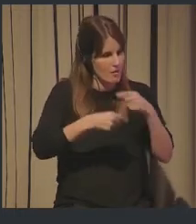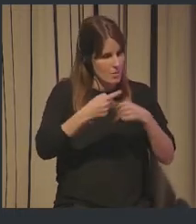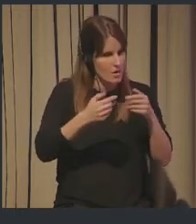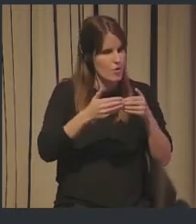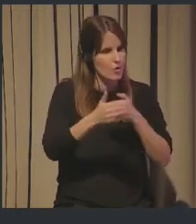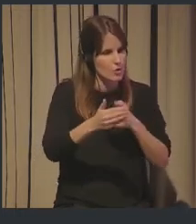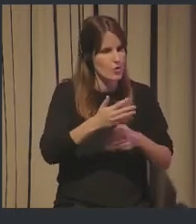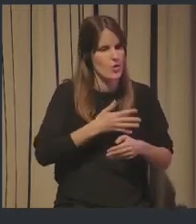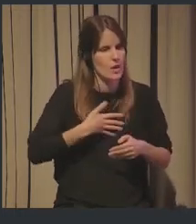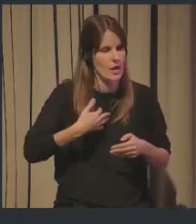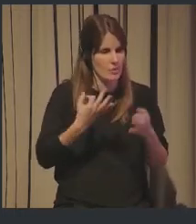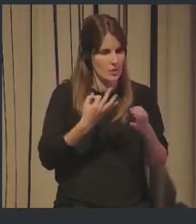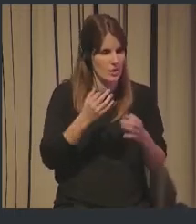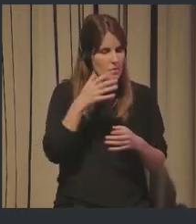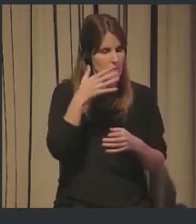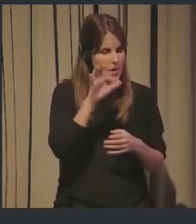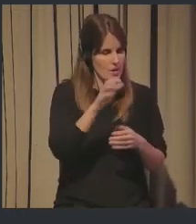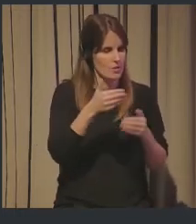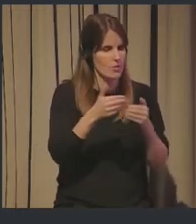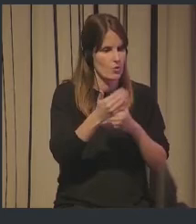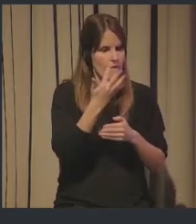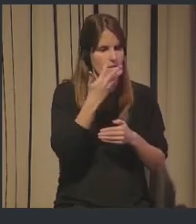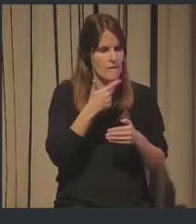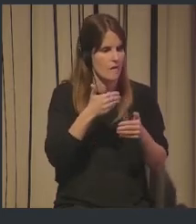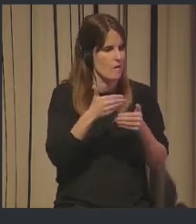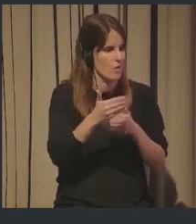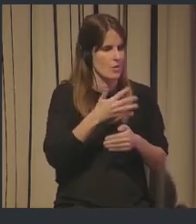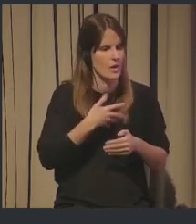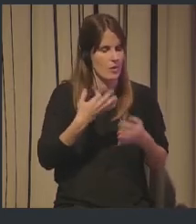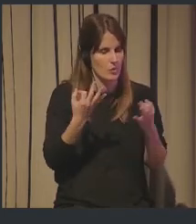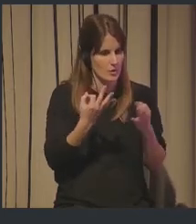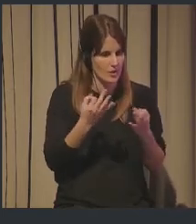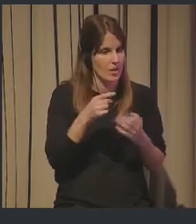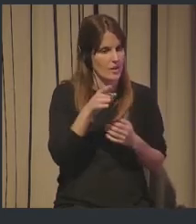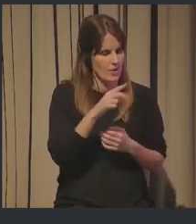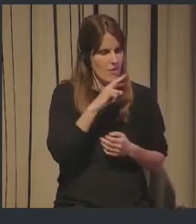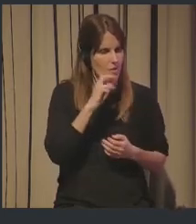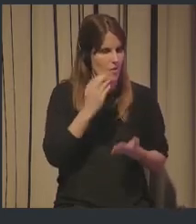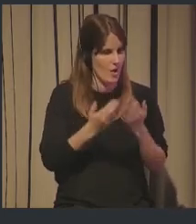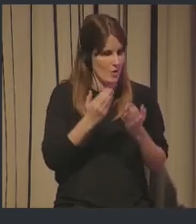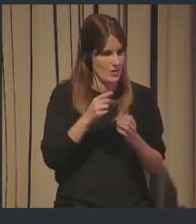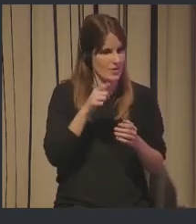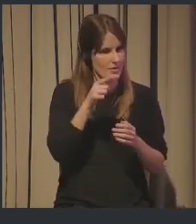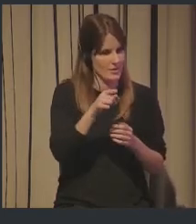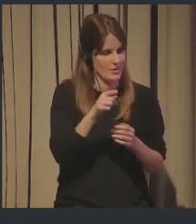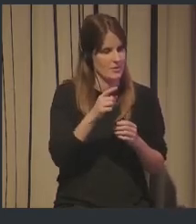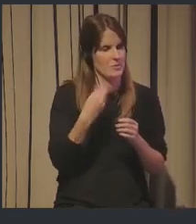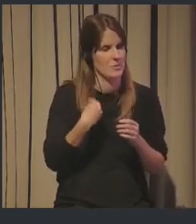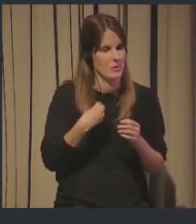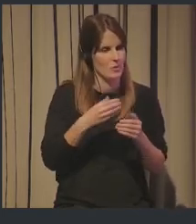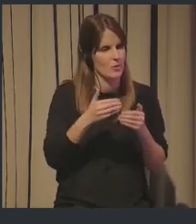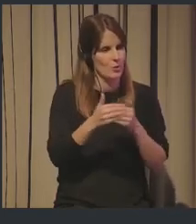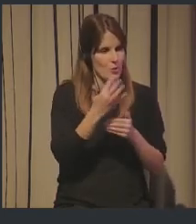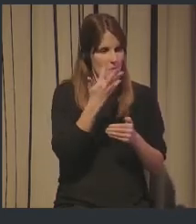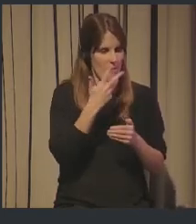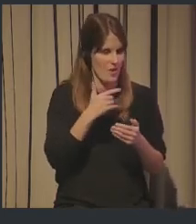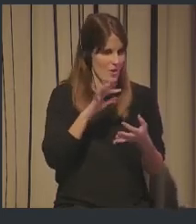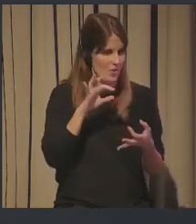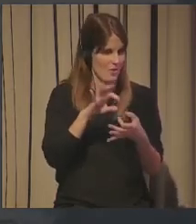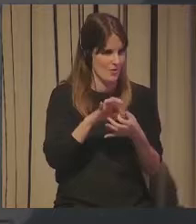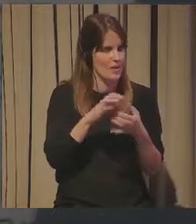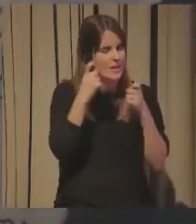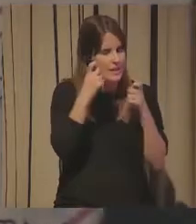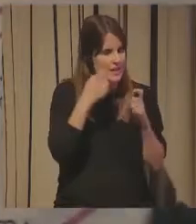para nuestro país en el mundo? Esos valores nos indicarán cuál es ese futuro preferido y es algo que debemos intentar